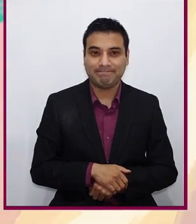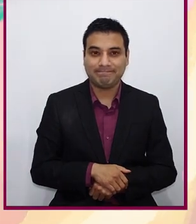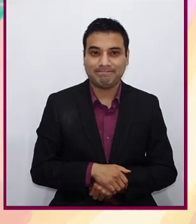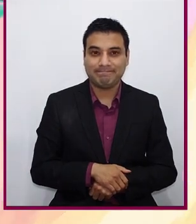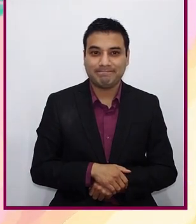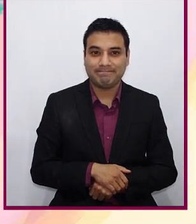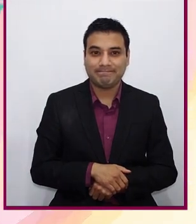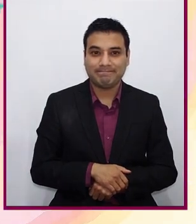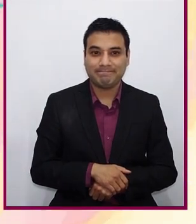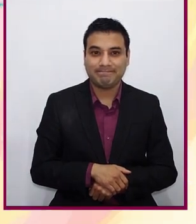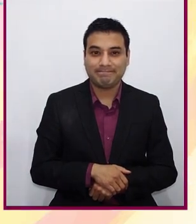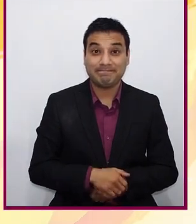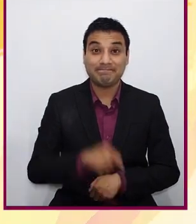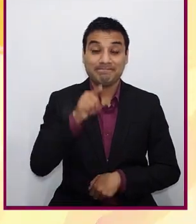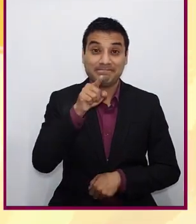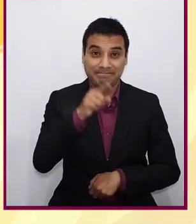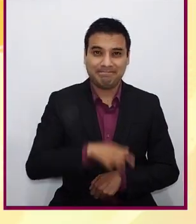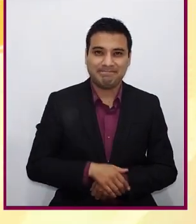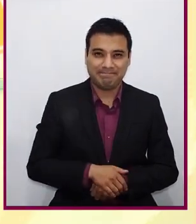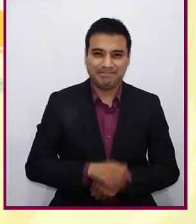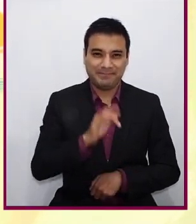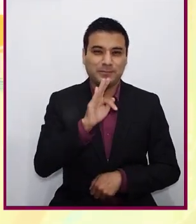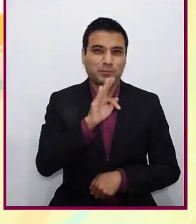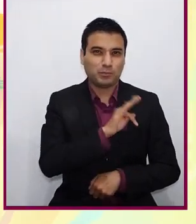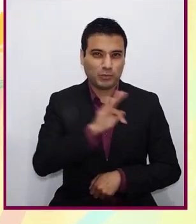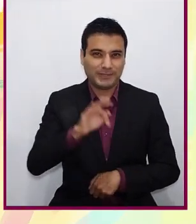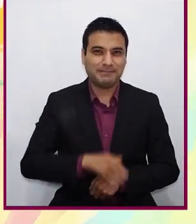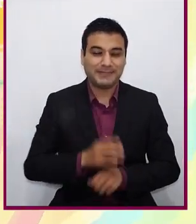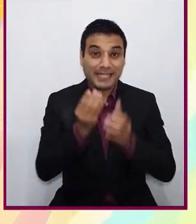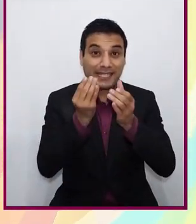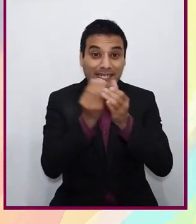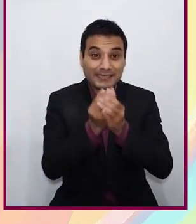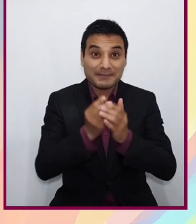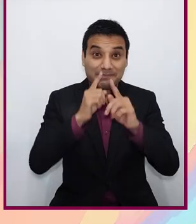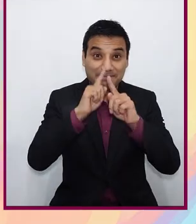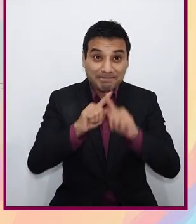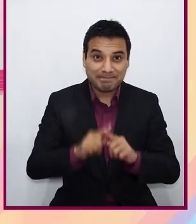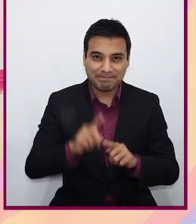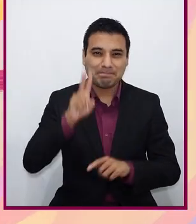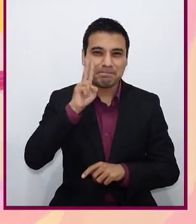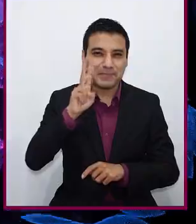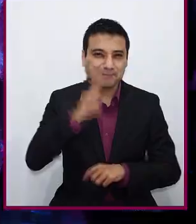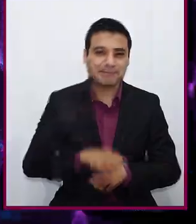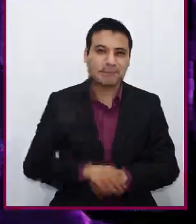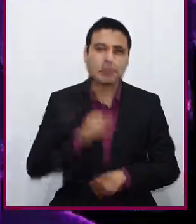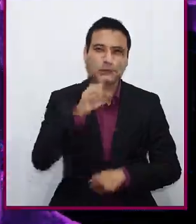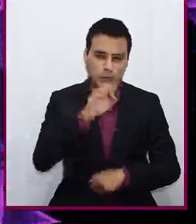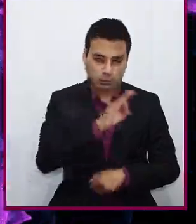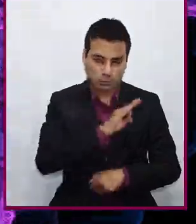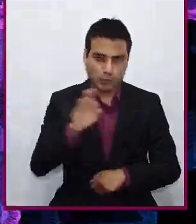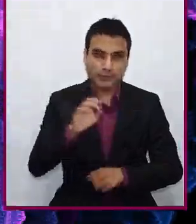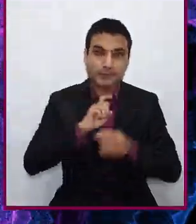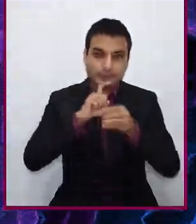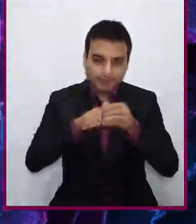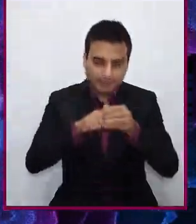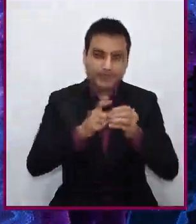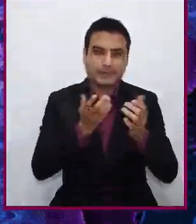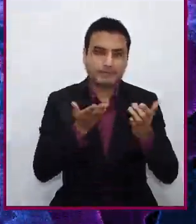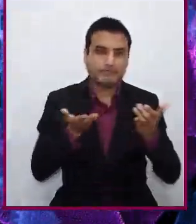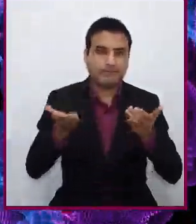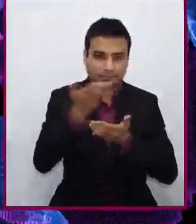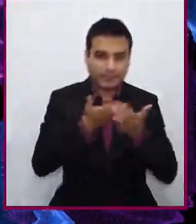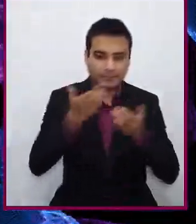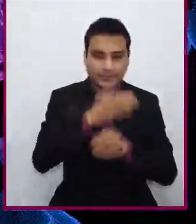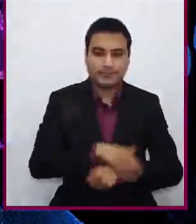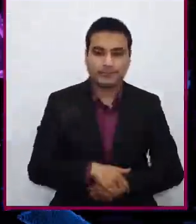denle like compartan suscriban se hagan los virales hombre me encantó la entrevista de hoy y